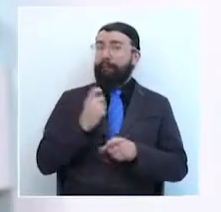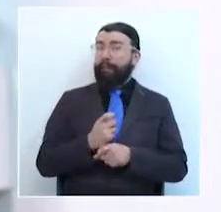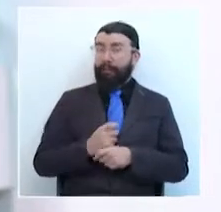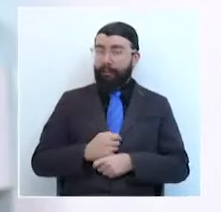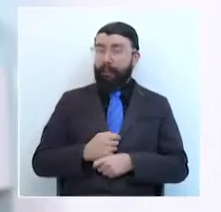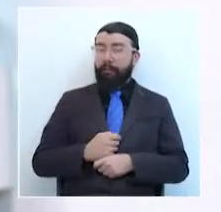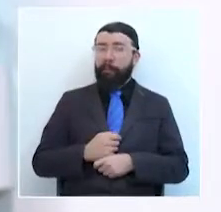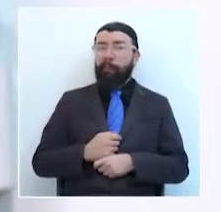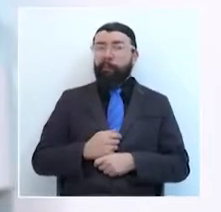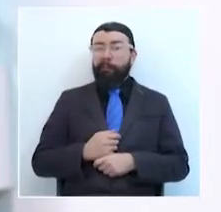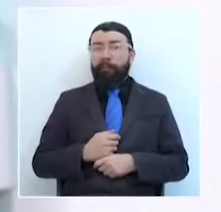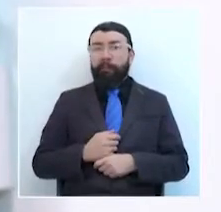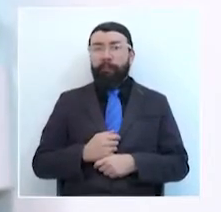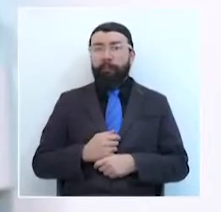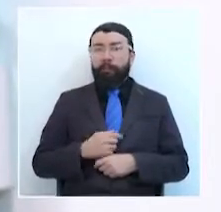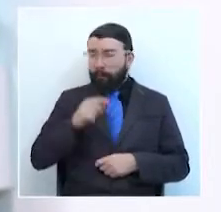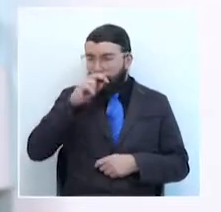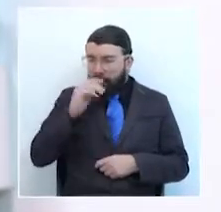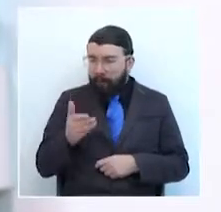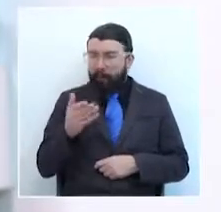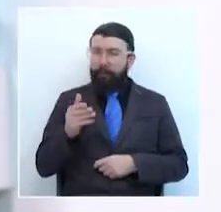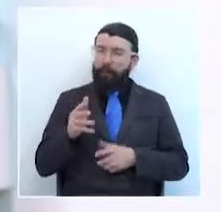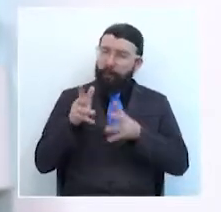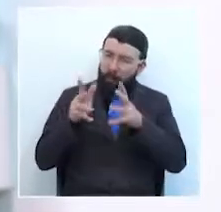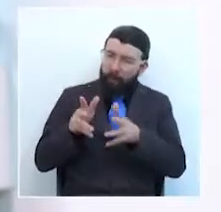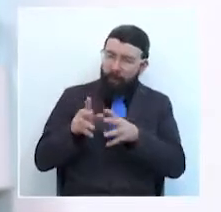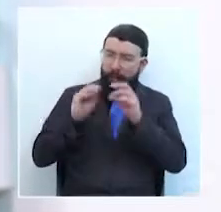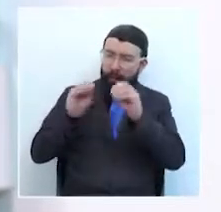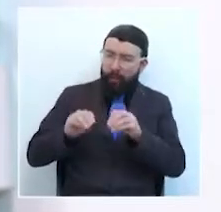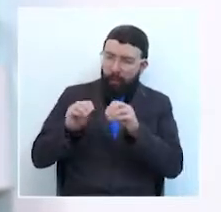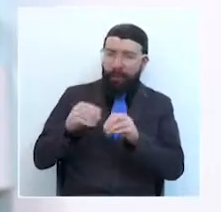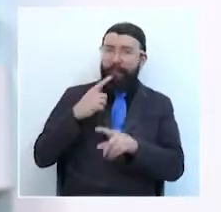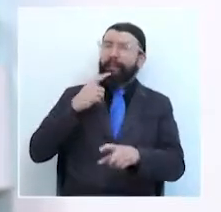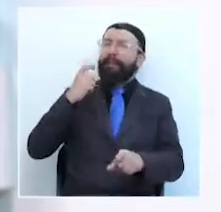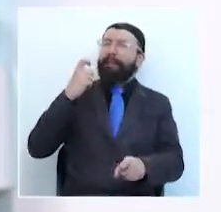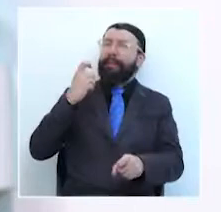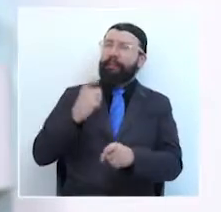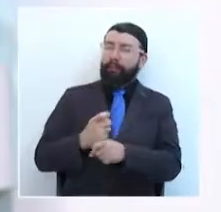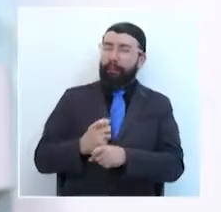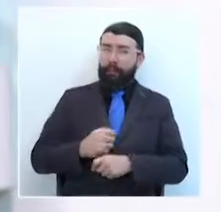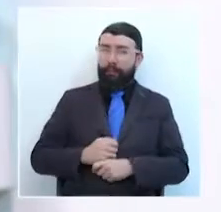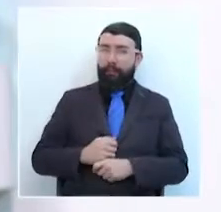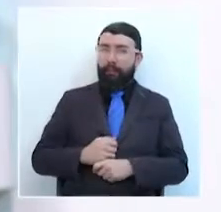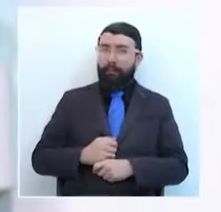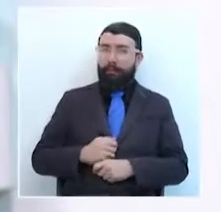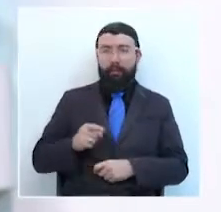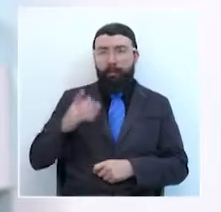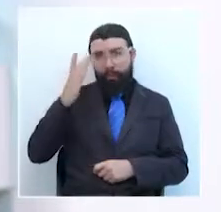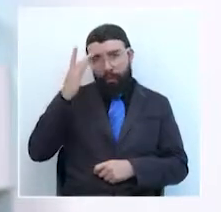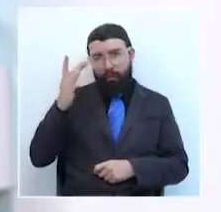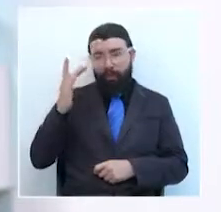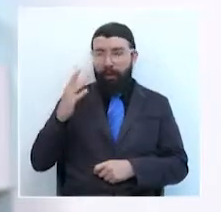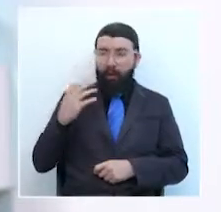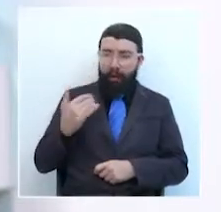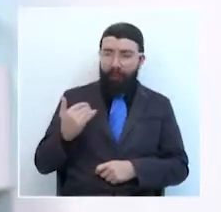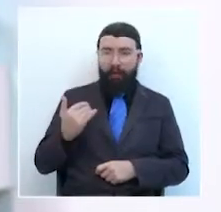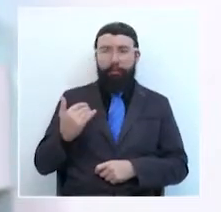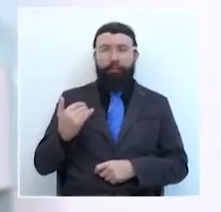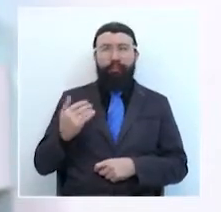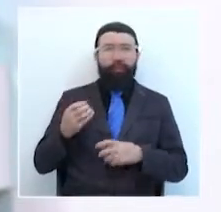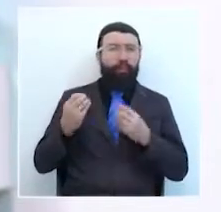un un niño una persona es muy complicado porque les estamos suministrando tantas